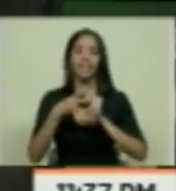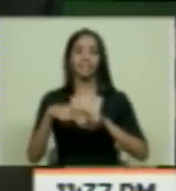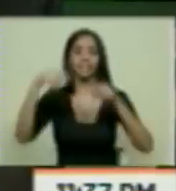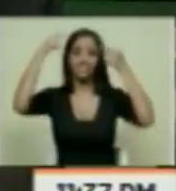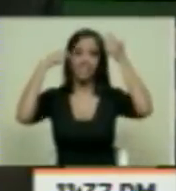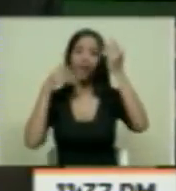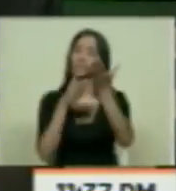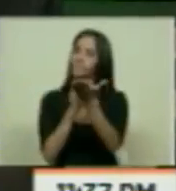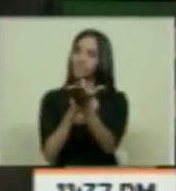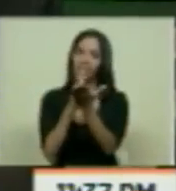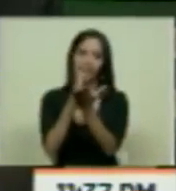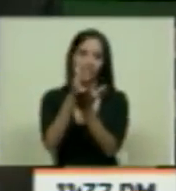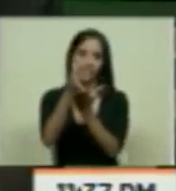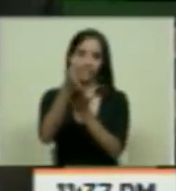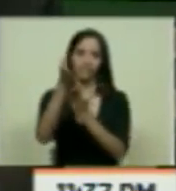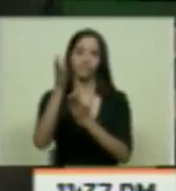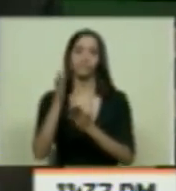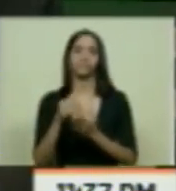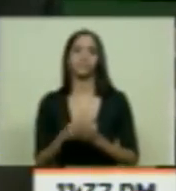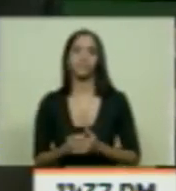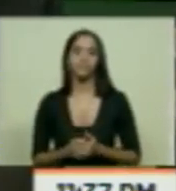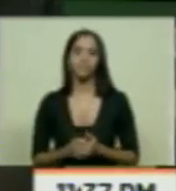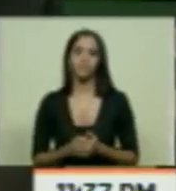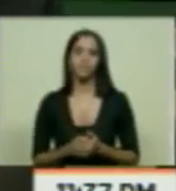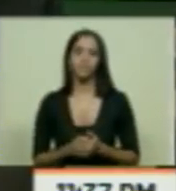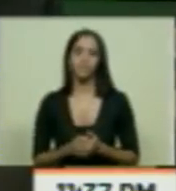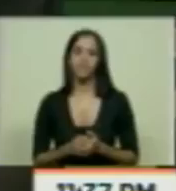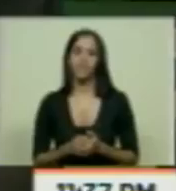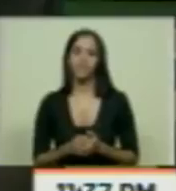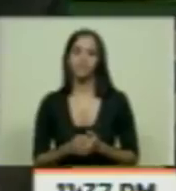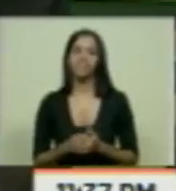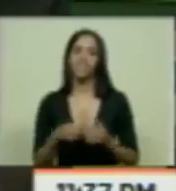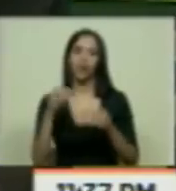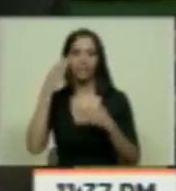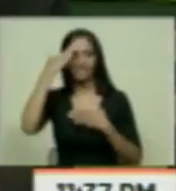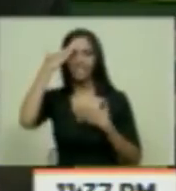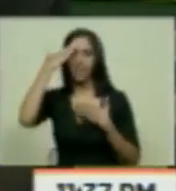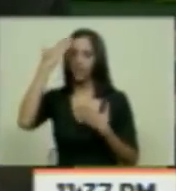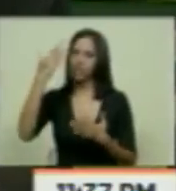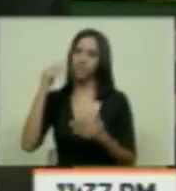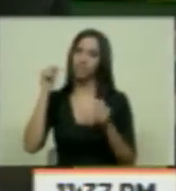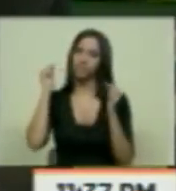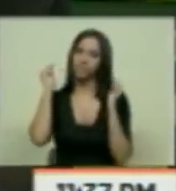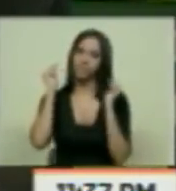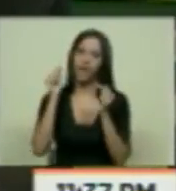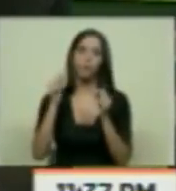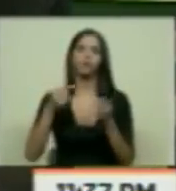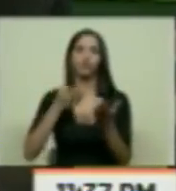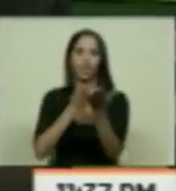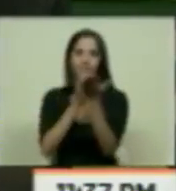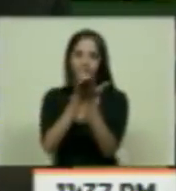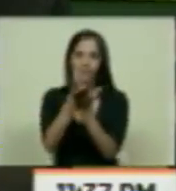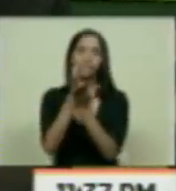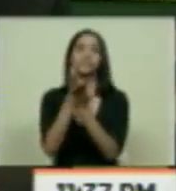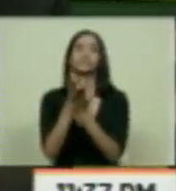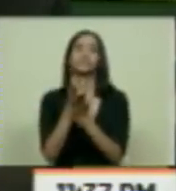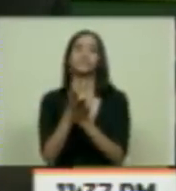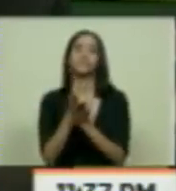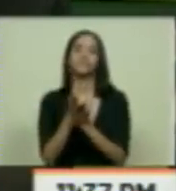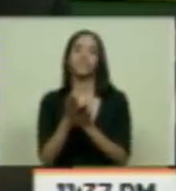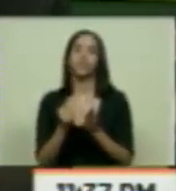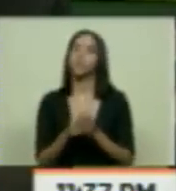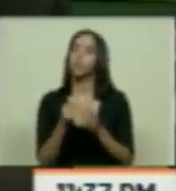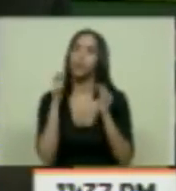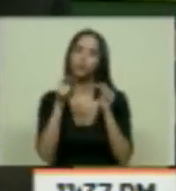Chávez, lealtad eterna. Se lo debemos por su lealtad inexpugnable, por